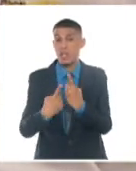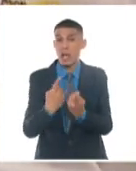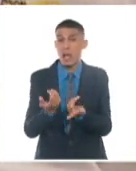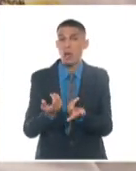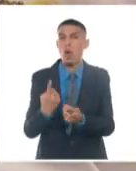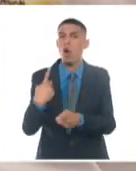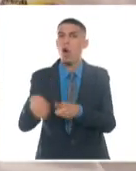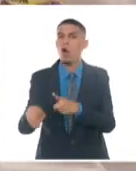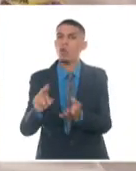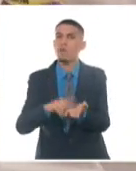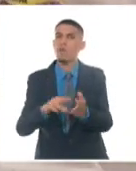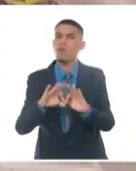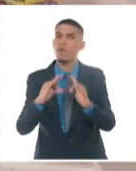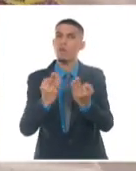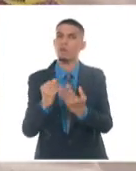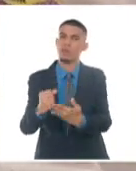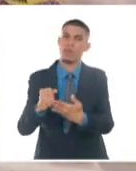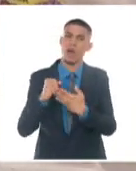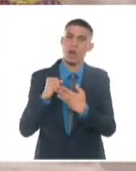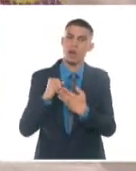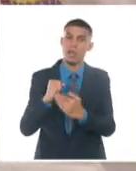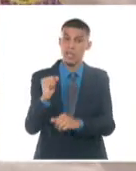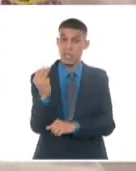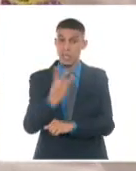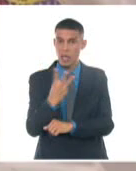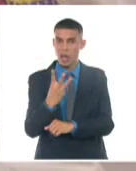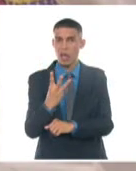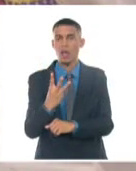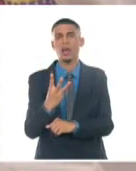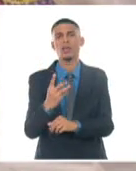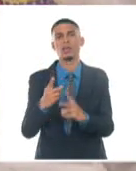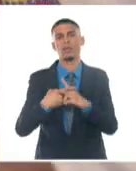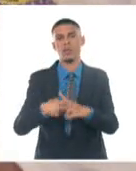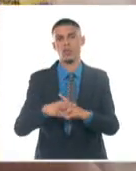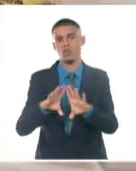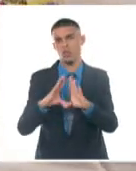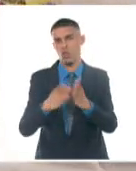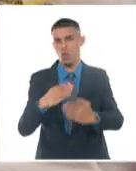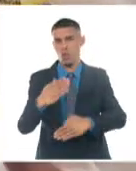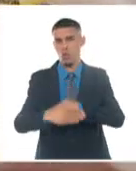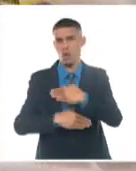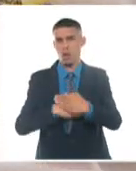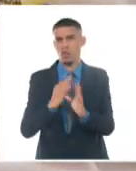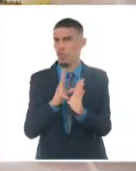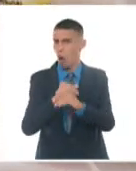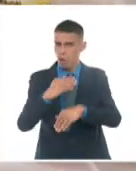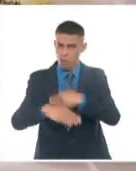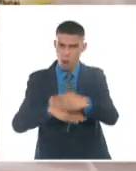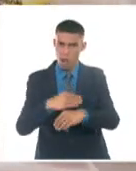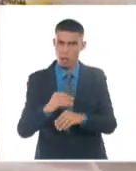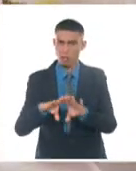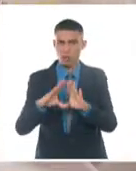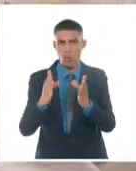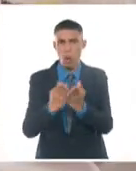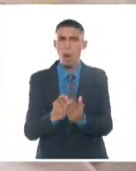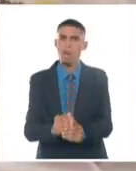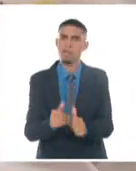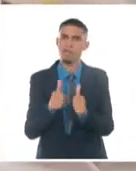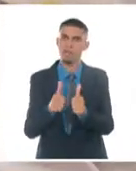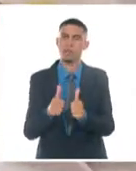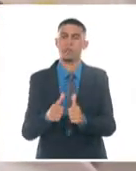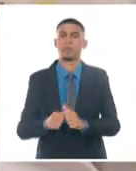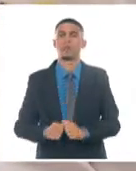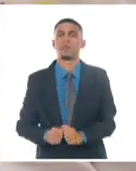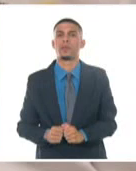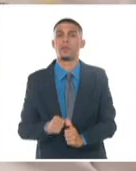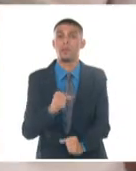Entonces, entre todos 3, resolvemos todos los problemas. No tenemos ningún tipo de problema. Desde el punto de vista, el aspecto laboral no interfiere nada en